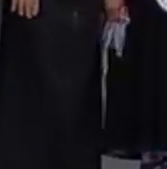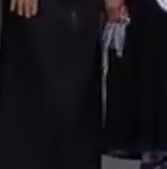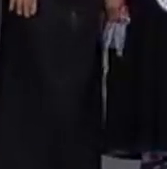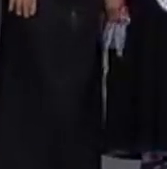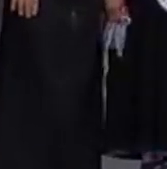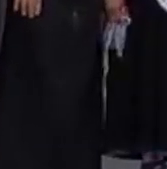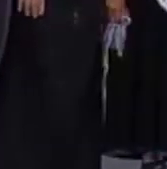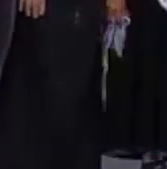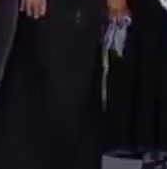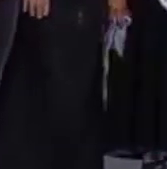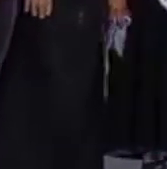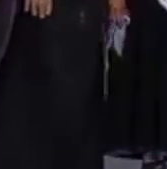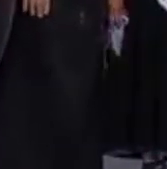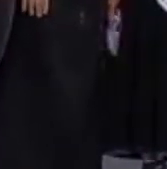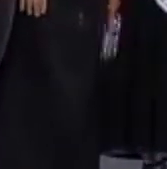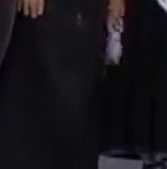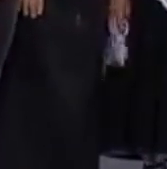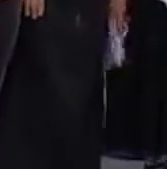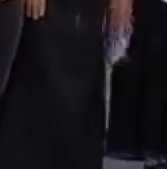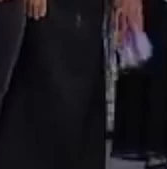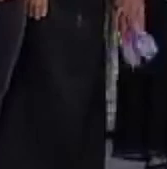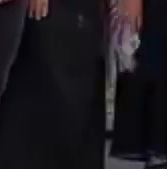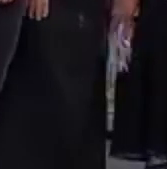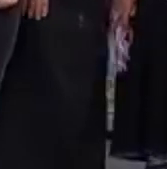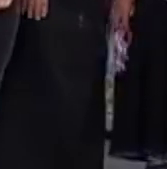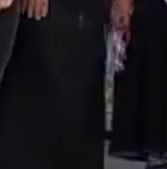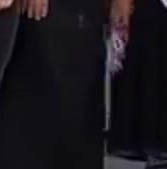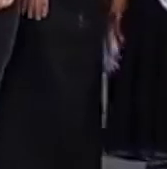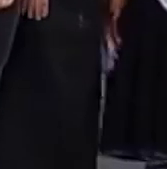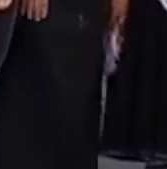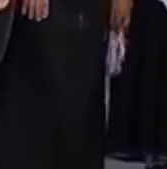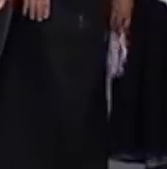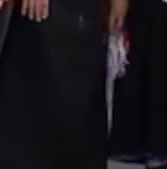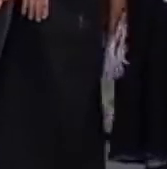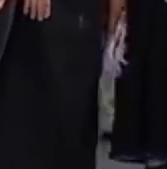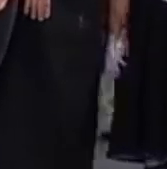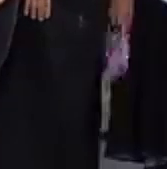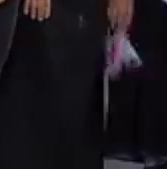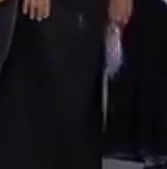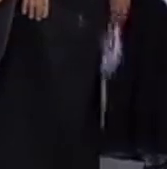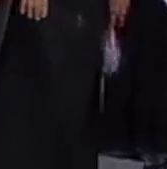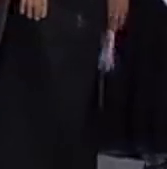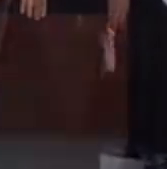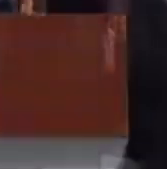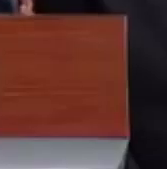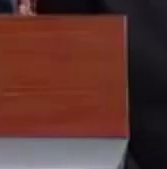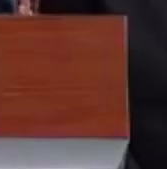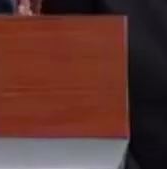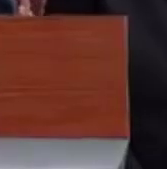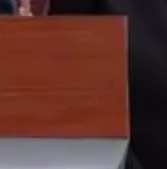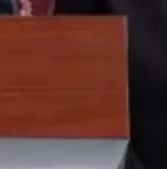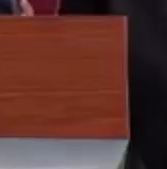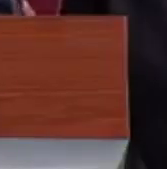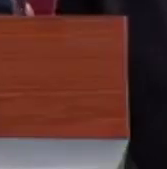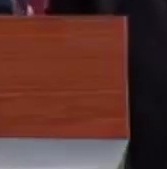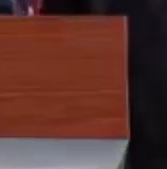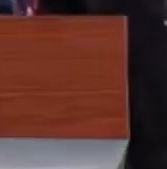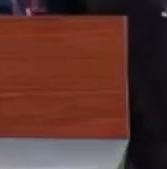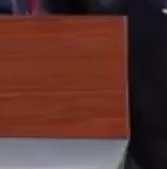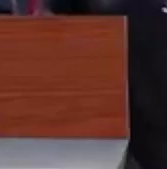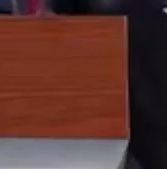ay, qué dichoso soy, con ella soy